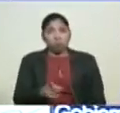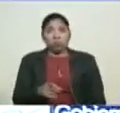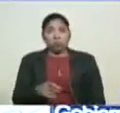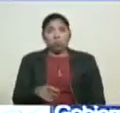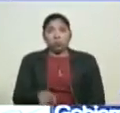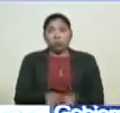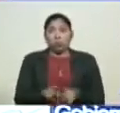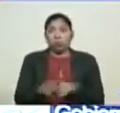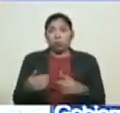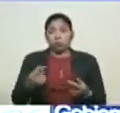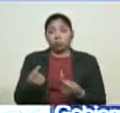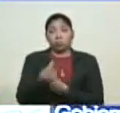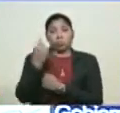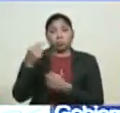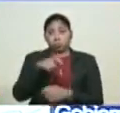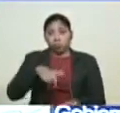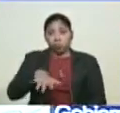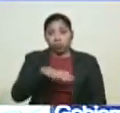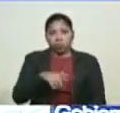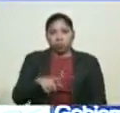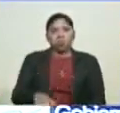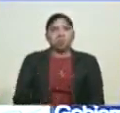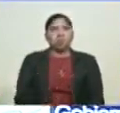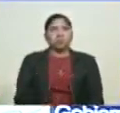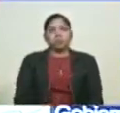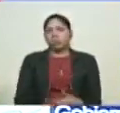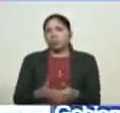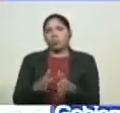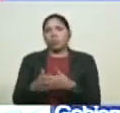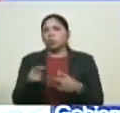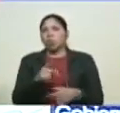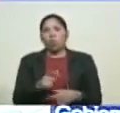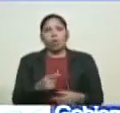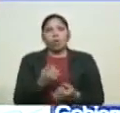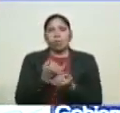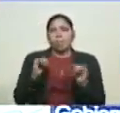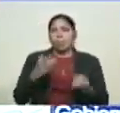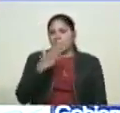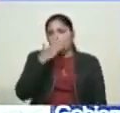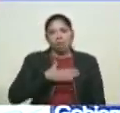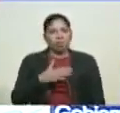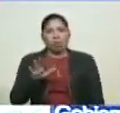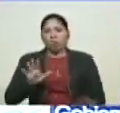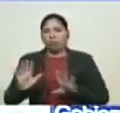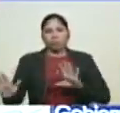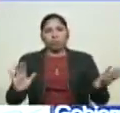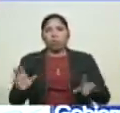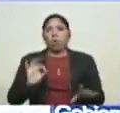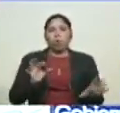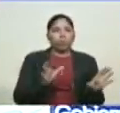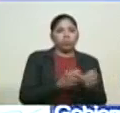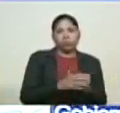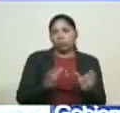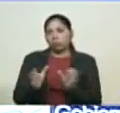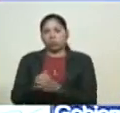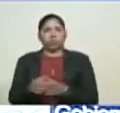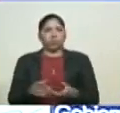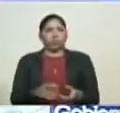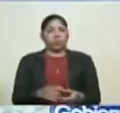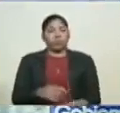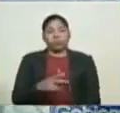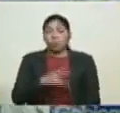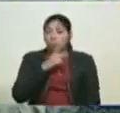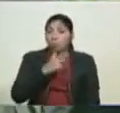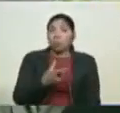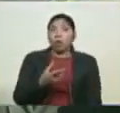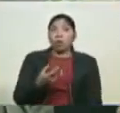compatriota que me escucha, seas de una tendencia o de otra, o seas independiente. Es una ofensa al pueblo de Venezuela decir que aquí hay una dictadura,